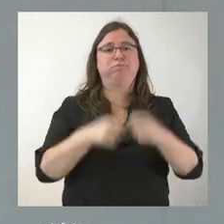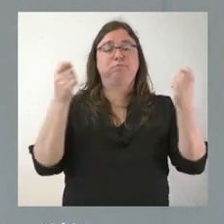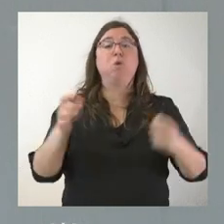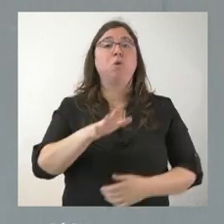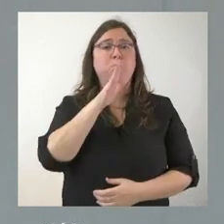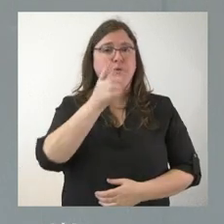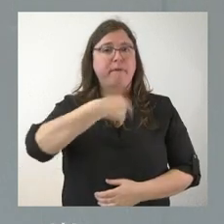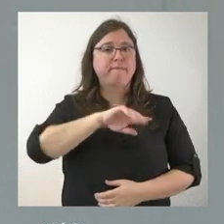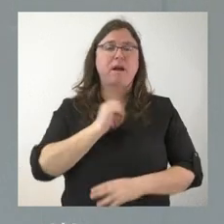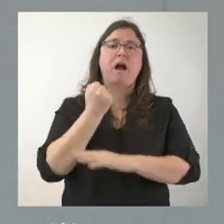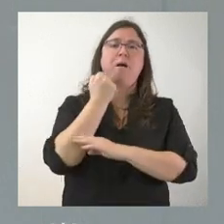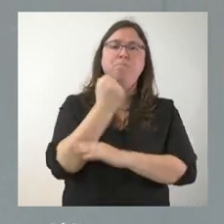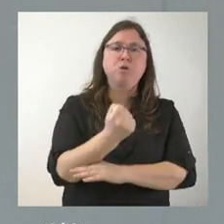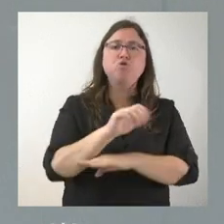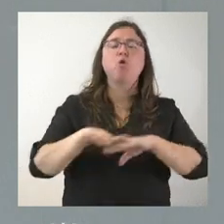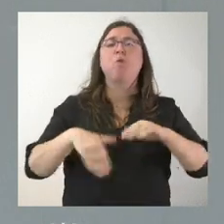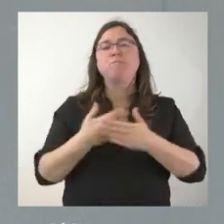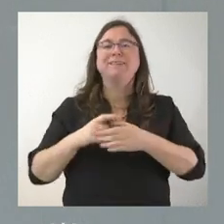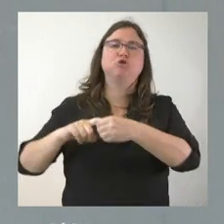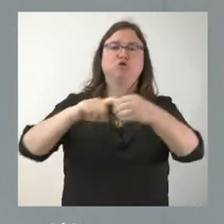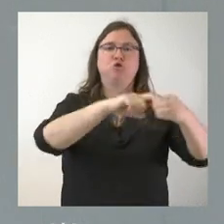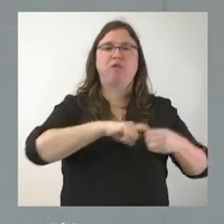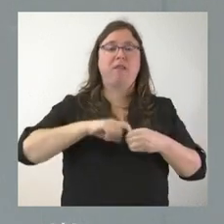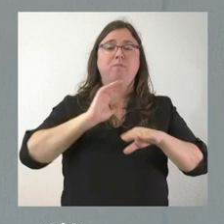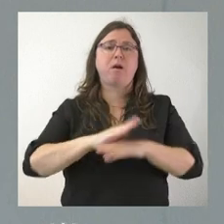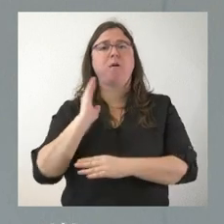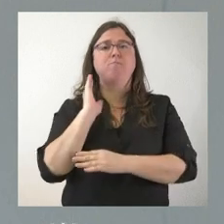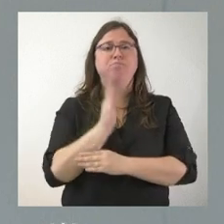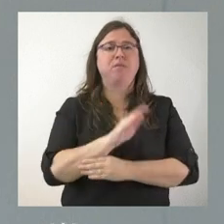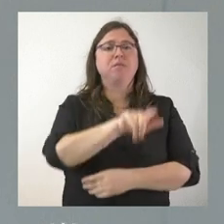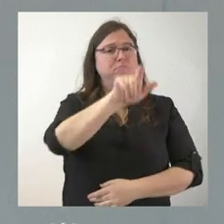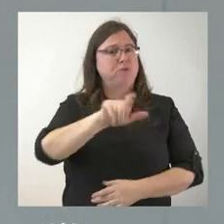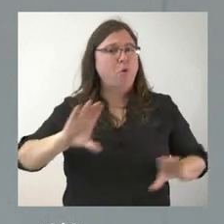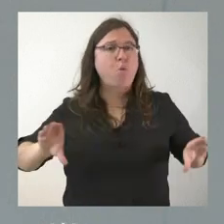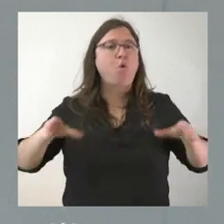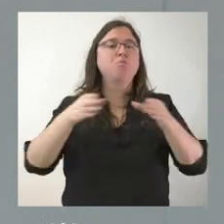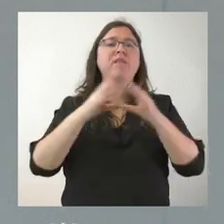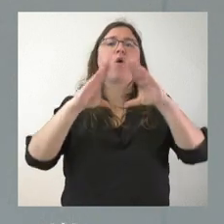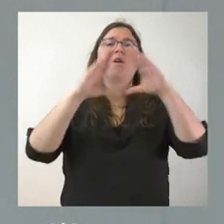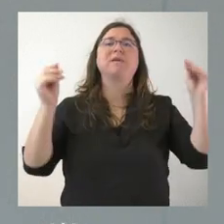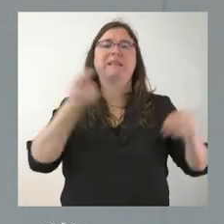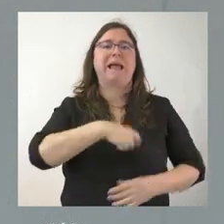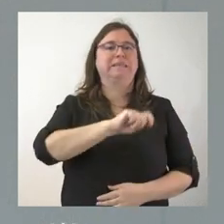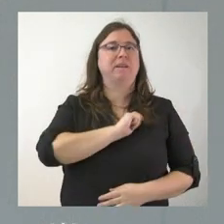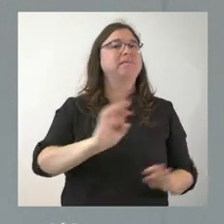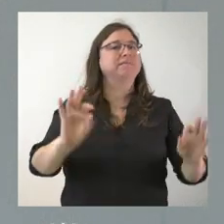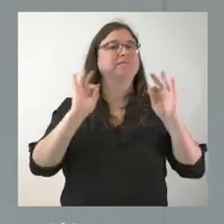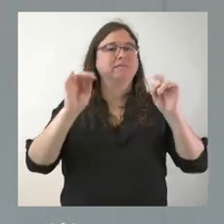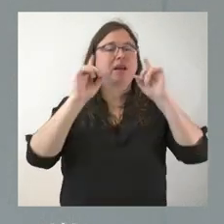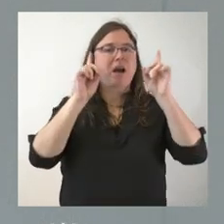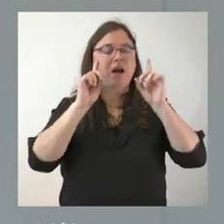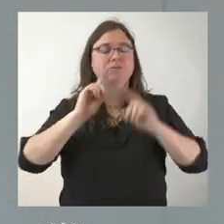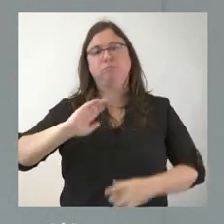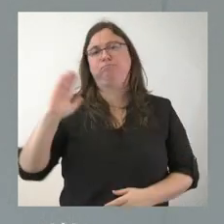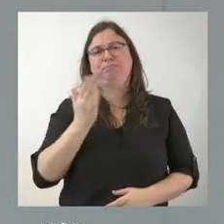aquí queremos Mostrar nuestro apoyo y nuestra solidaridad entre el perjuicio que se les causa a toda la comunidad universitaria de España y en particular la que